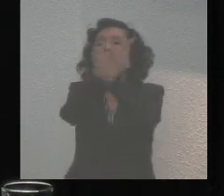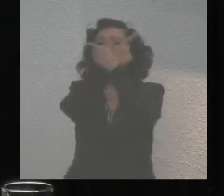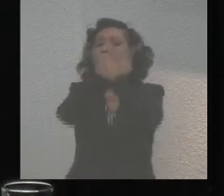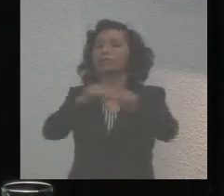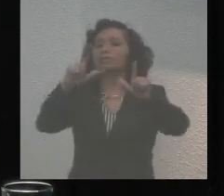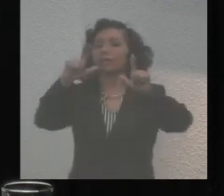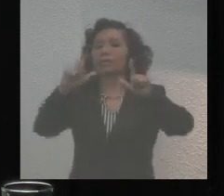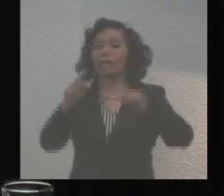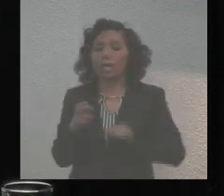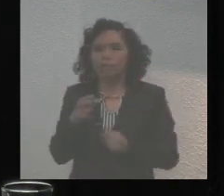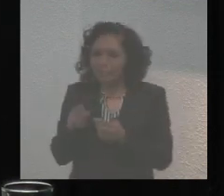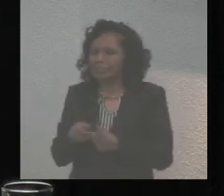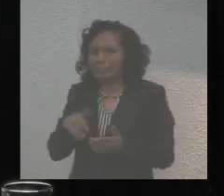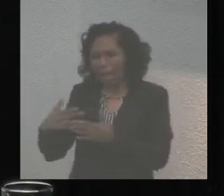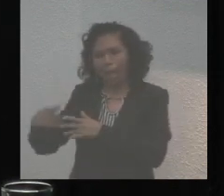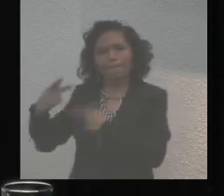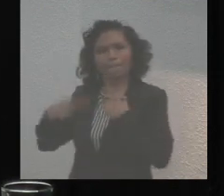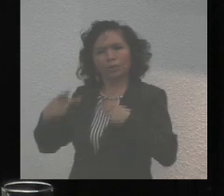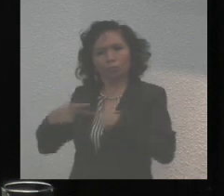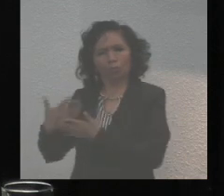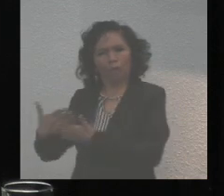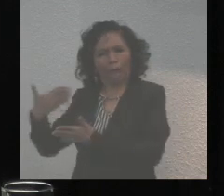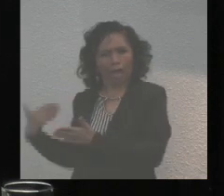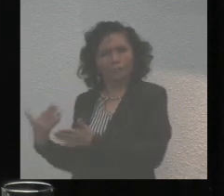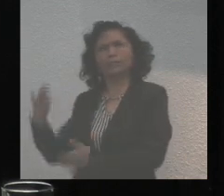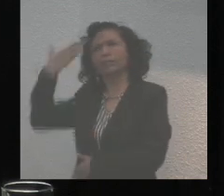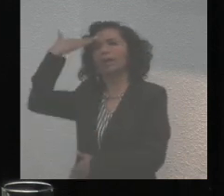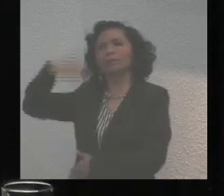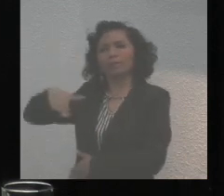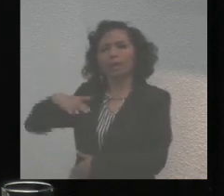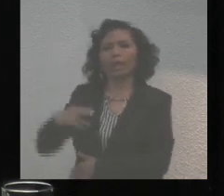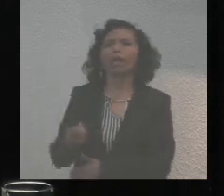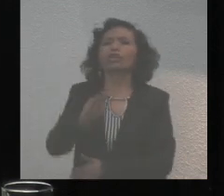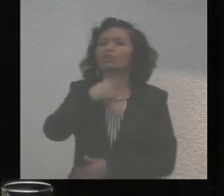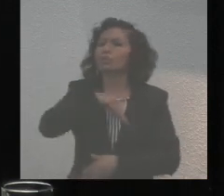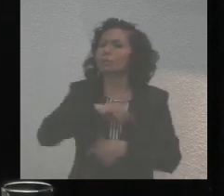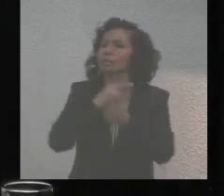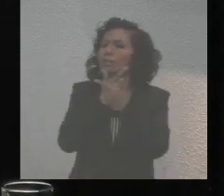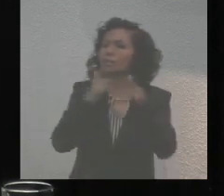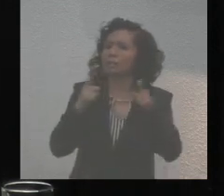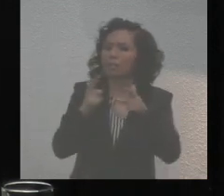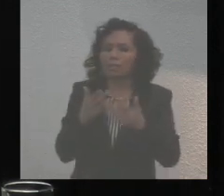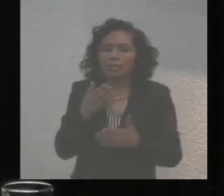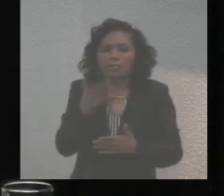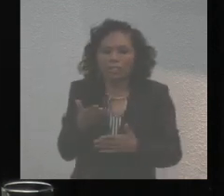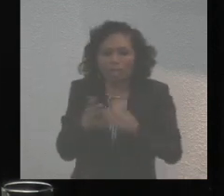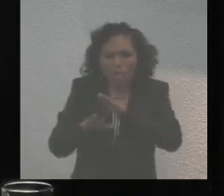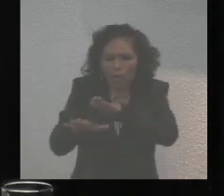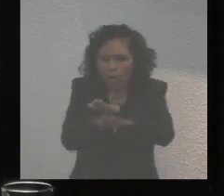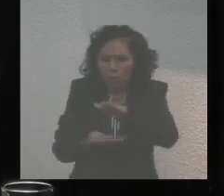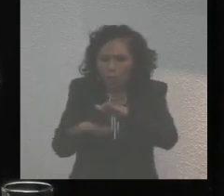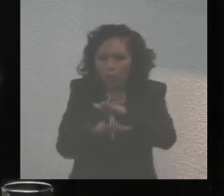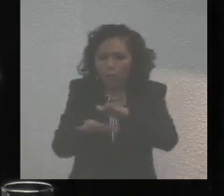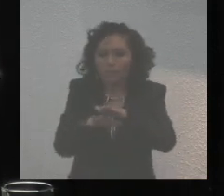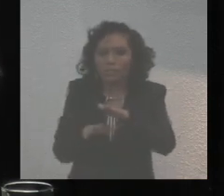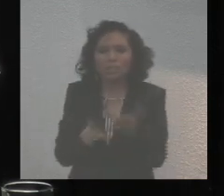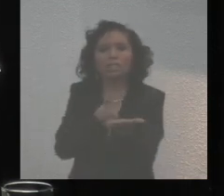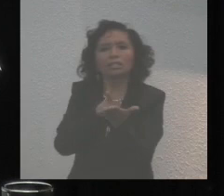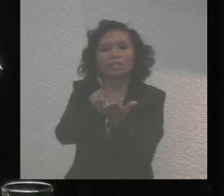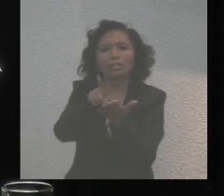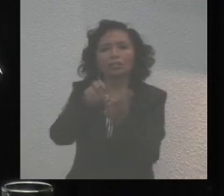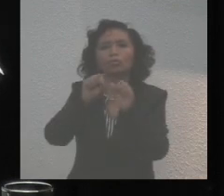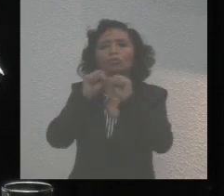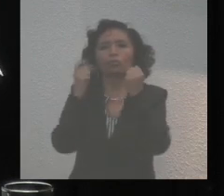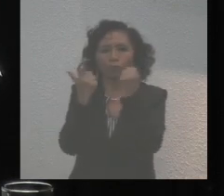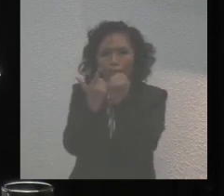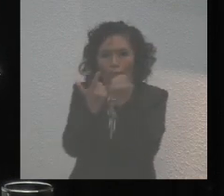soberano. Ellos sabían, y lo sabían muy bien, que nuestra soberanía tendría que estar basada en un conjunto de derechos sociales por